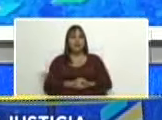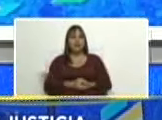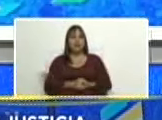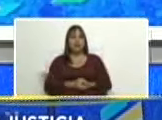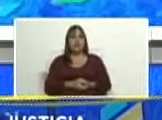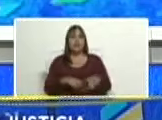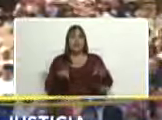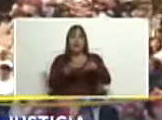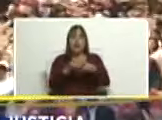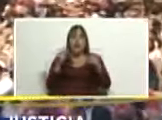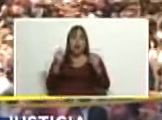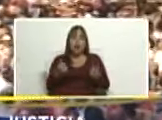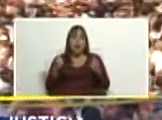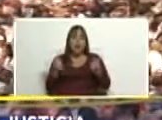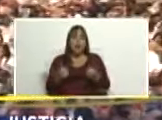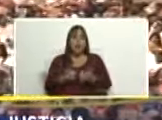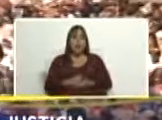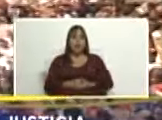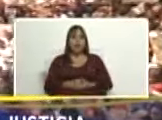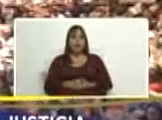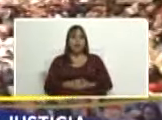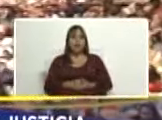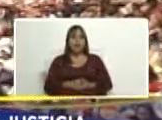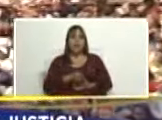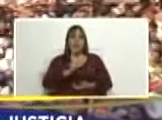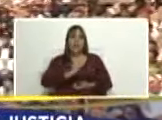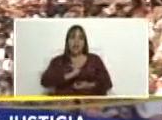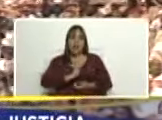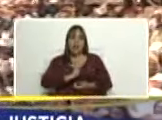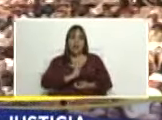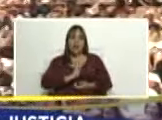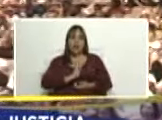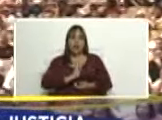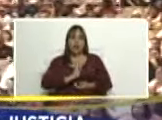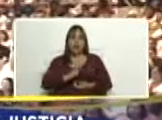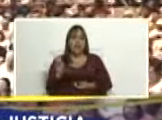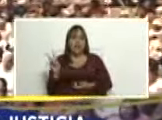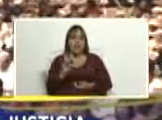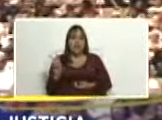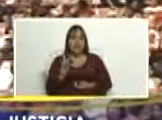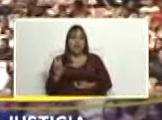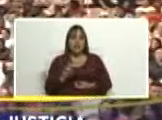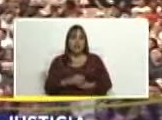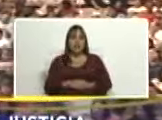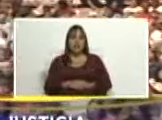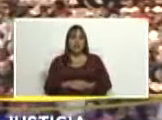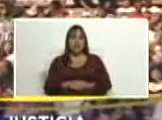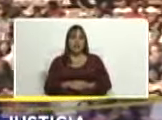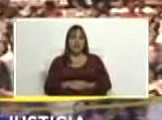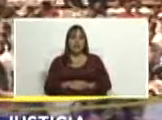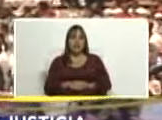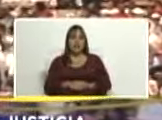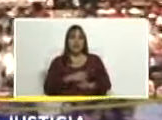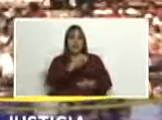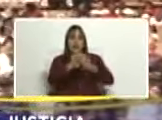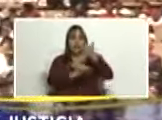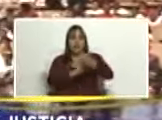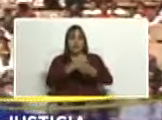Igualmente, activar a través del Banco de Venezuela, señora vicepresidenta,